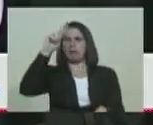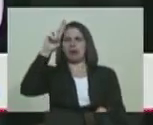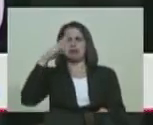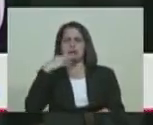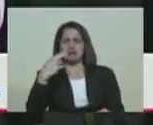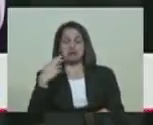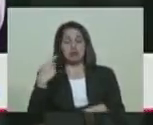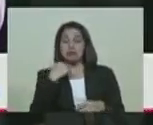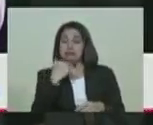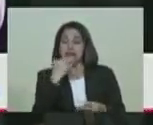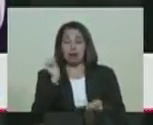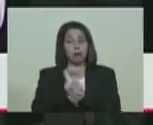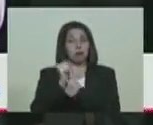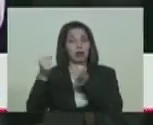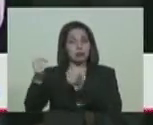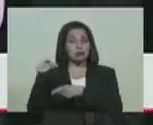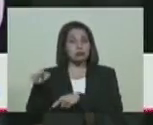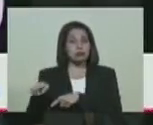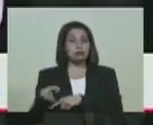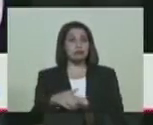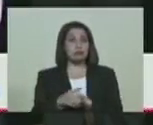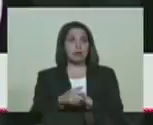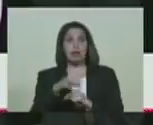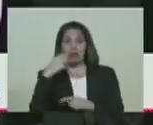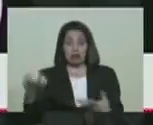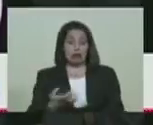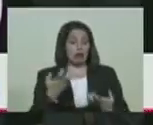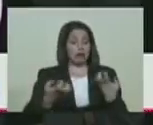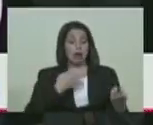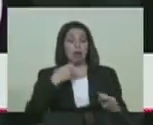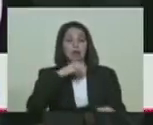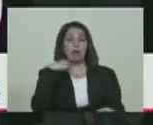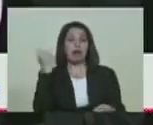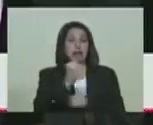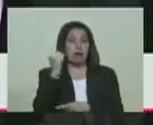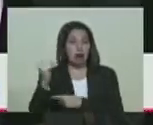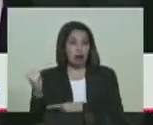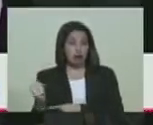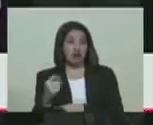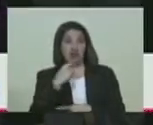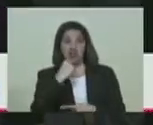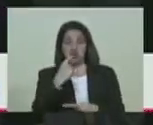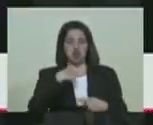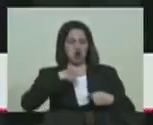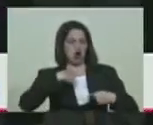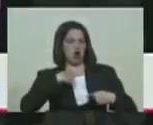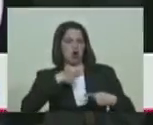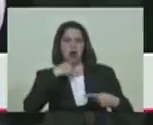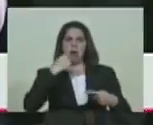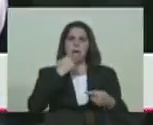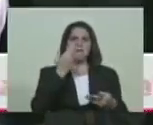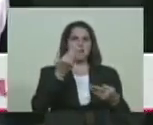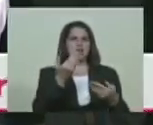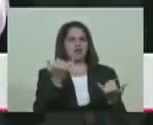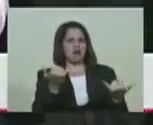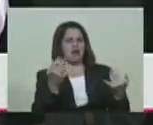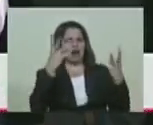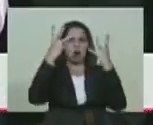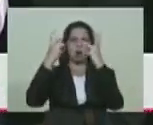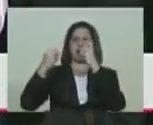celda preparada, pichón de nazi que mandó a quemar y matar. Dijo que él exigía el conteo del voto nacional.